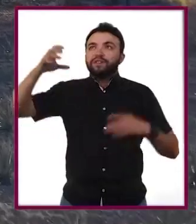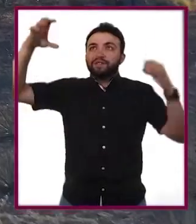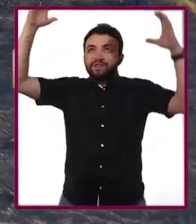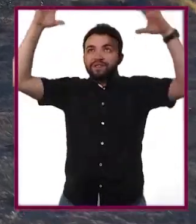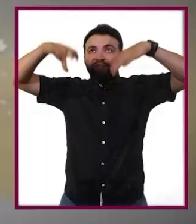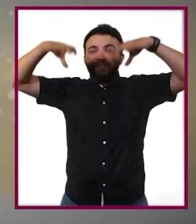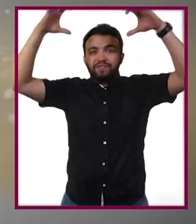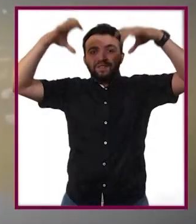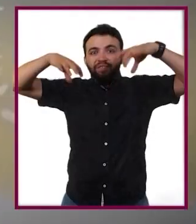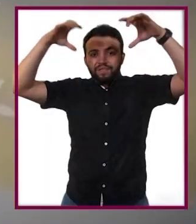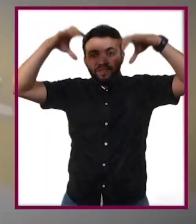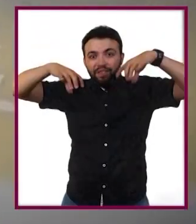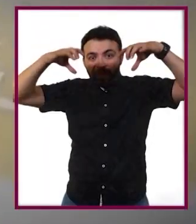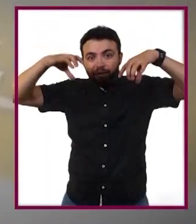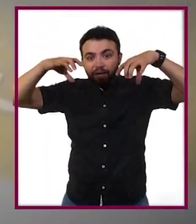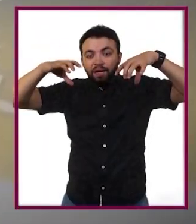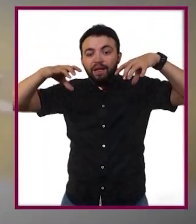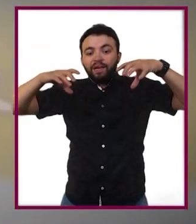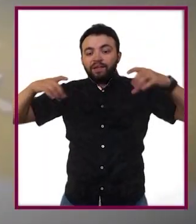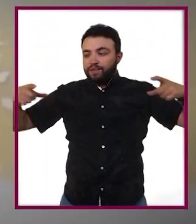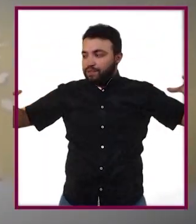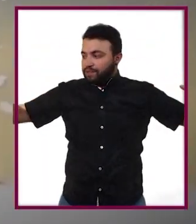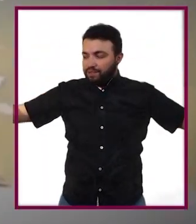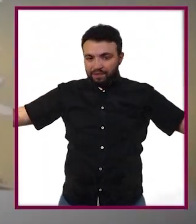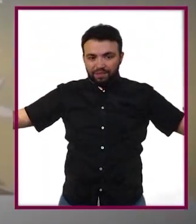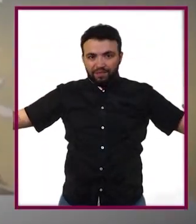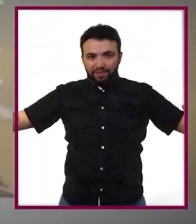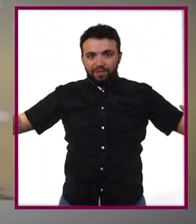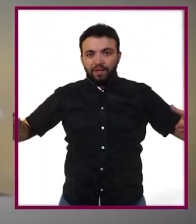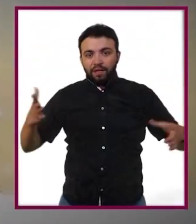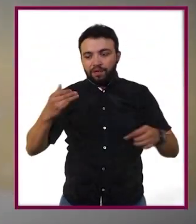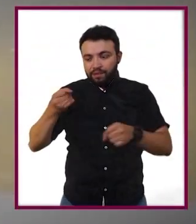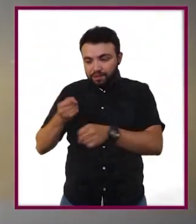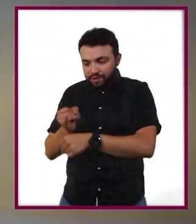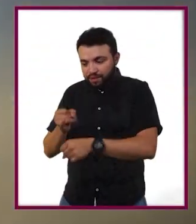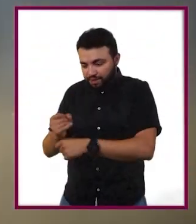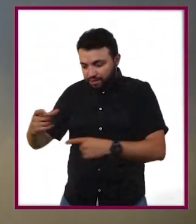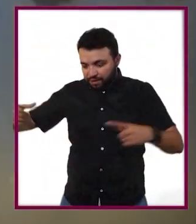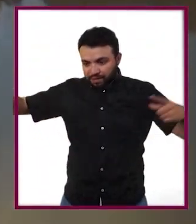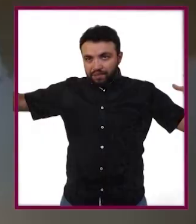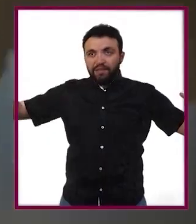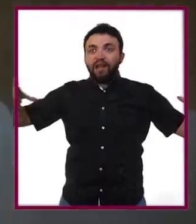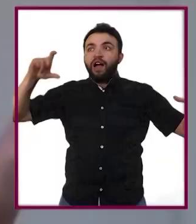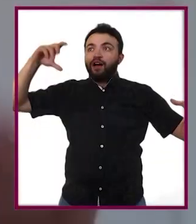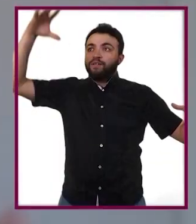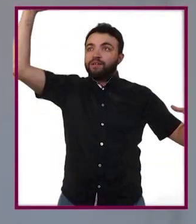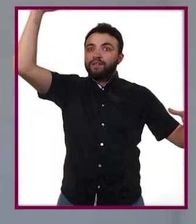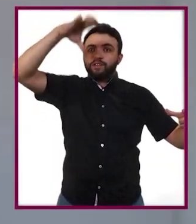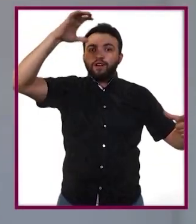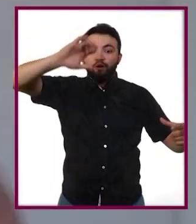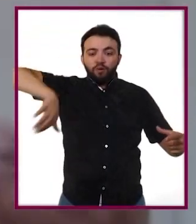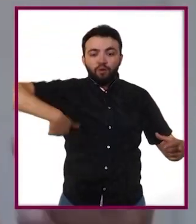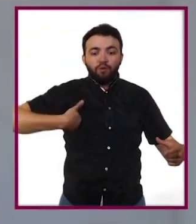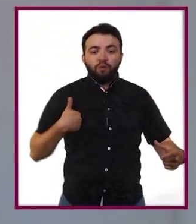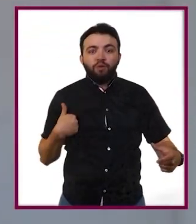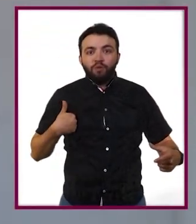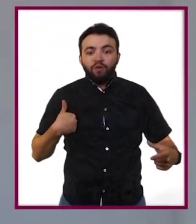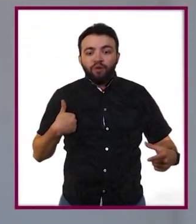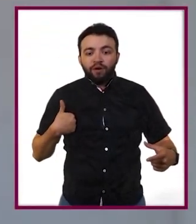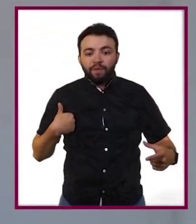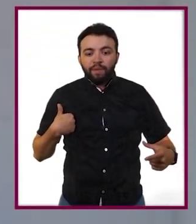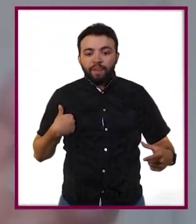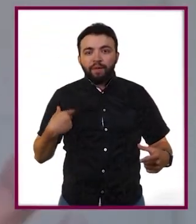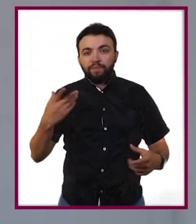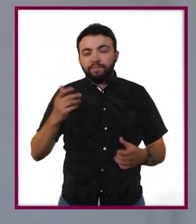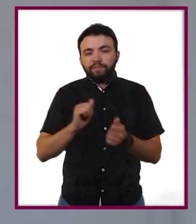la cual recogían en unos depósitos artificiales hechos a mano sobre la tierra, ¿no? Empiezan a escarbar,